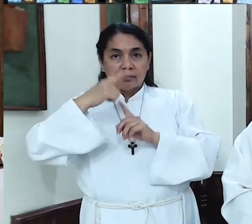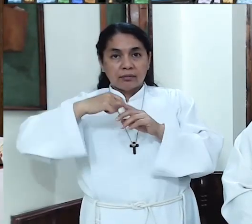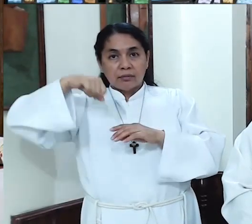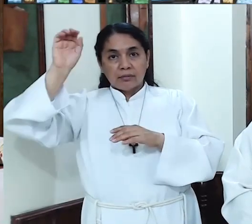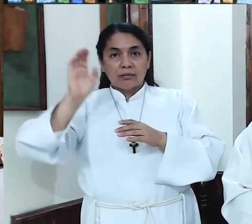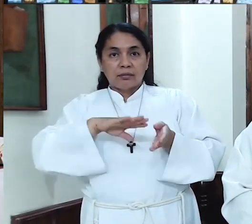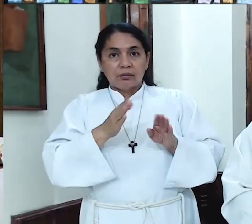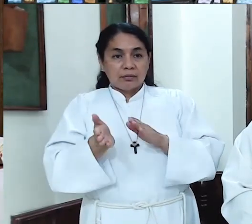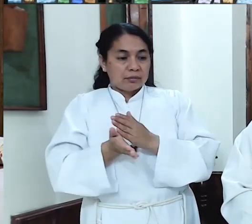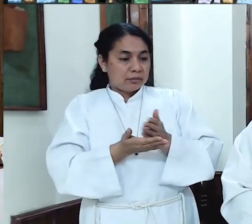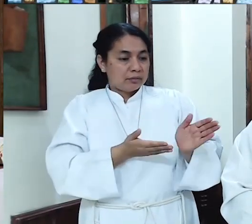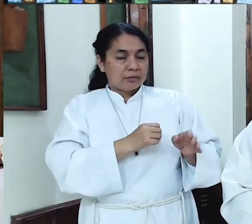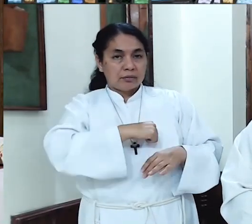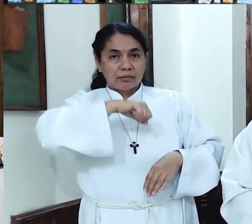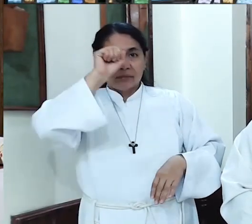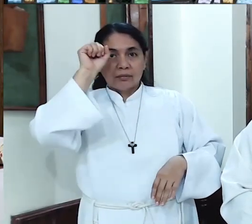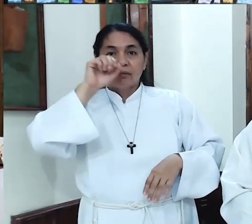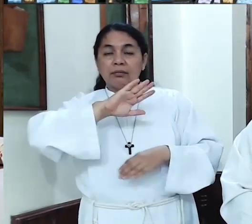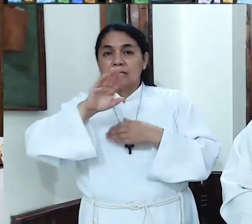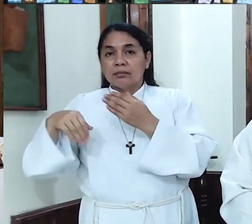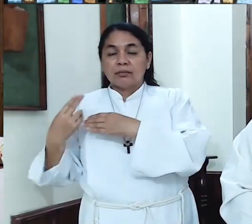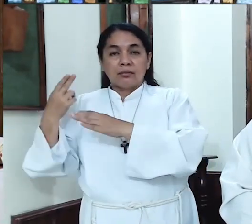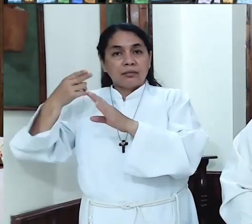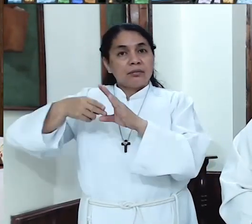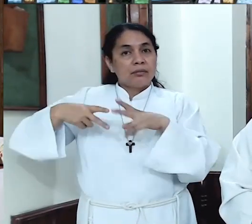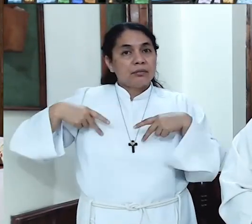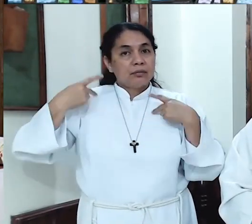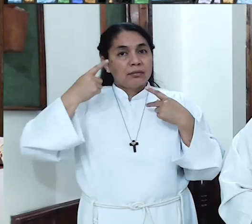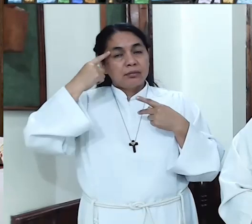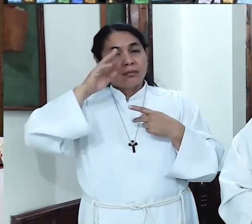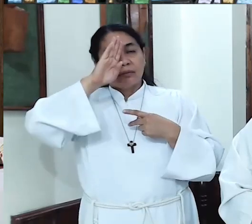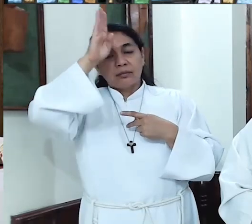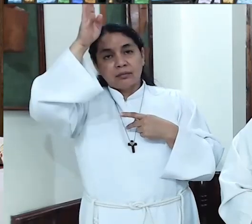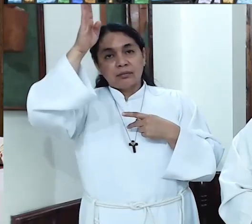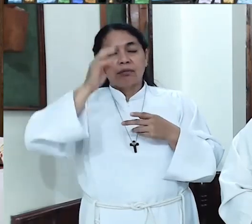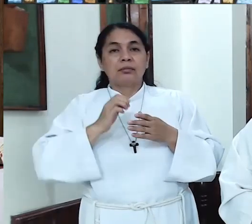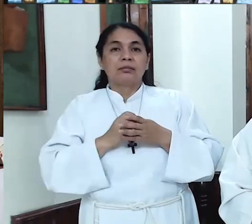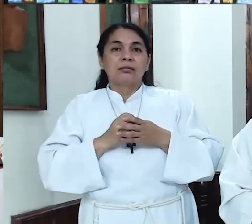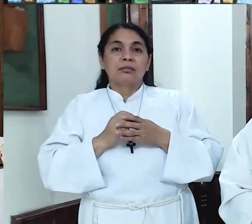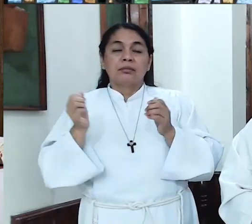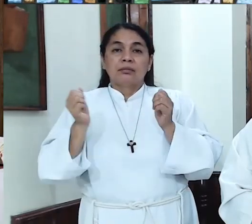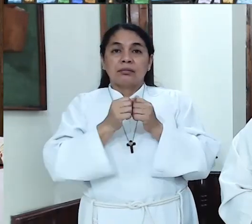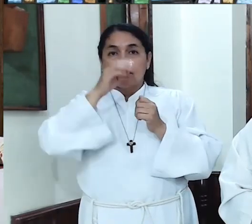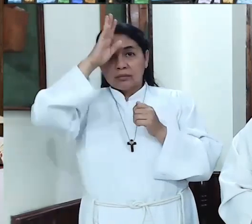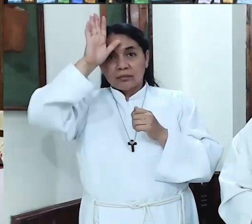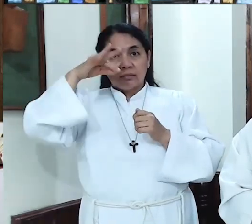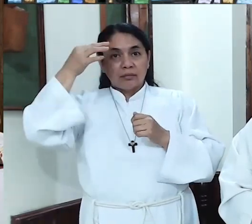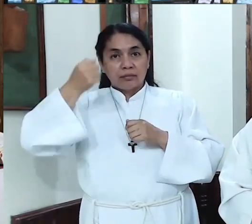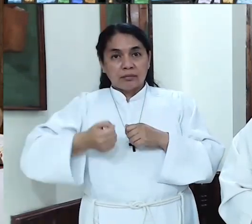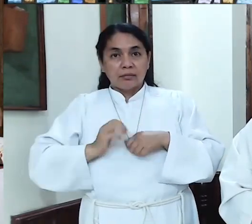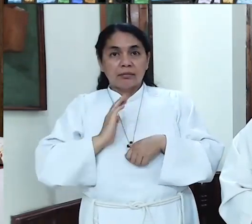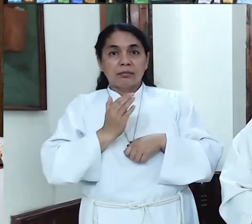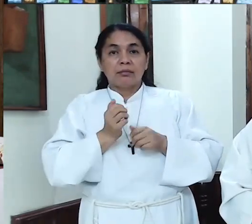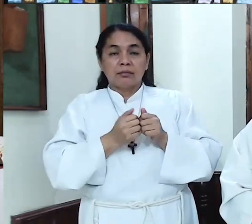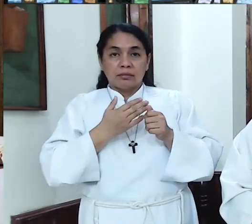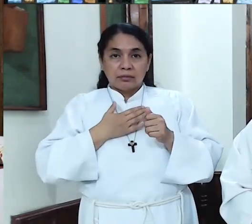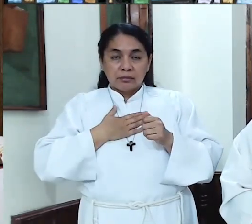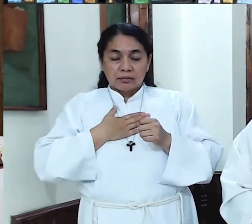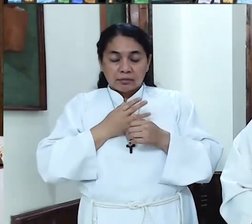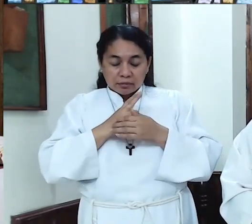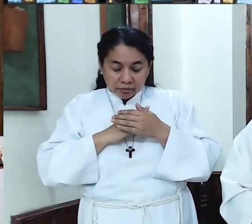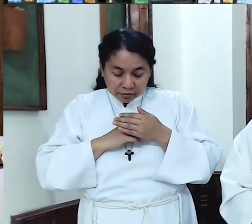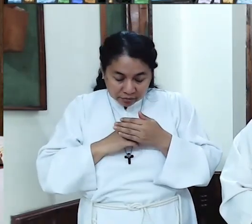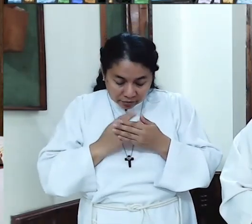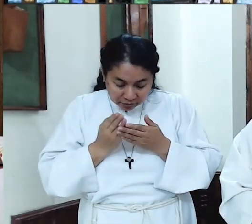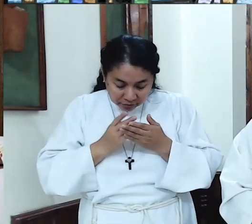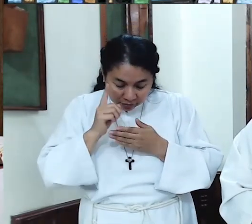vencido a la muerte y nos ha hecho partícipes de su vida inmortal. Y con el Papa Francisco, conmigo indigno siervo